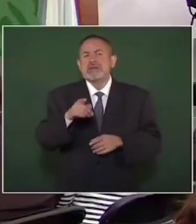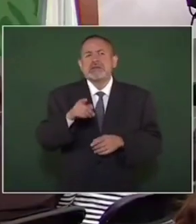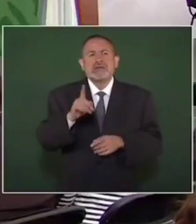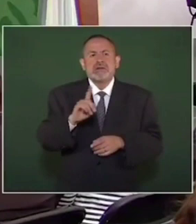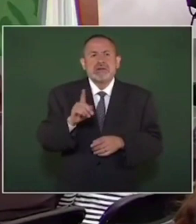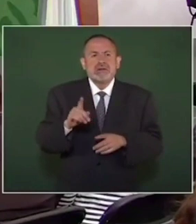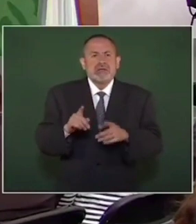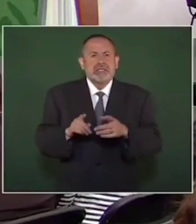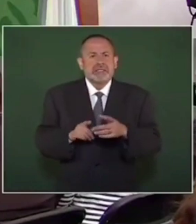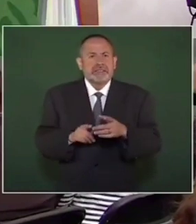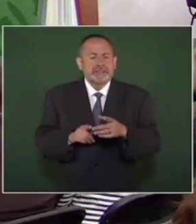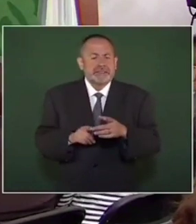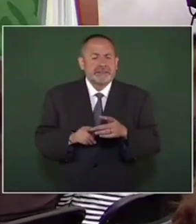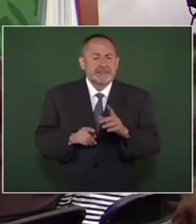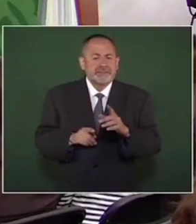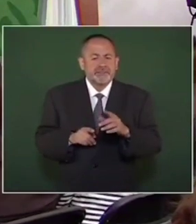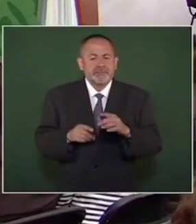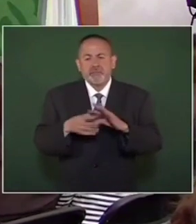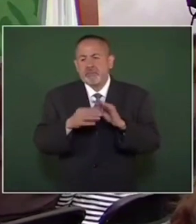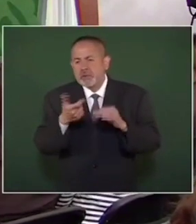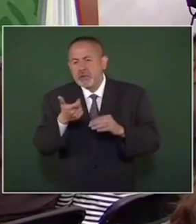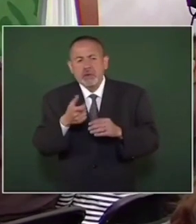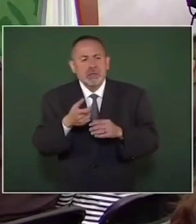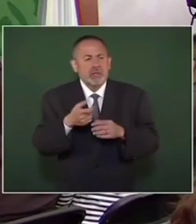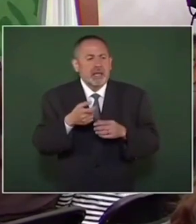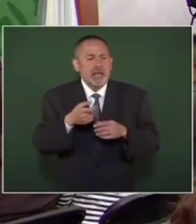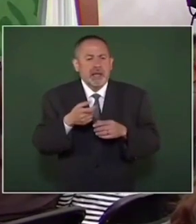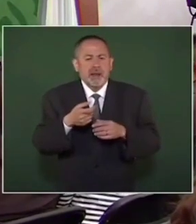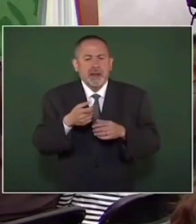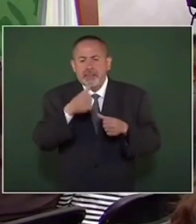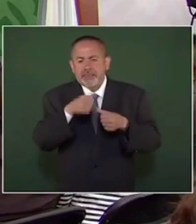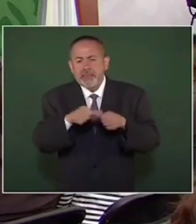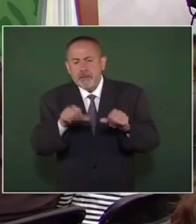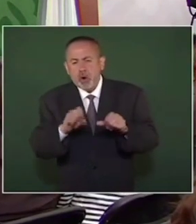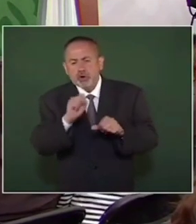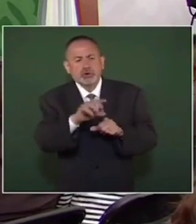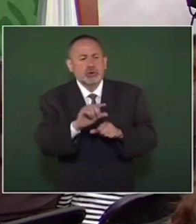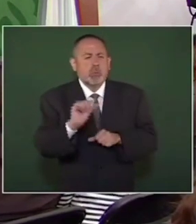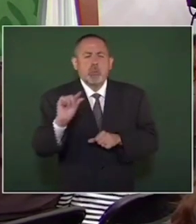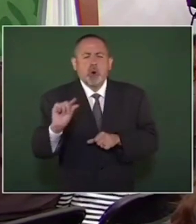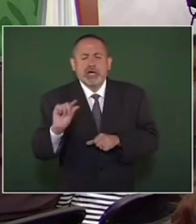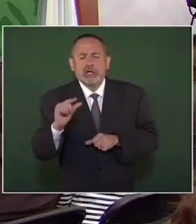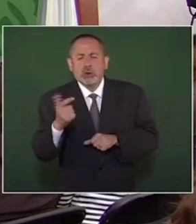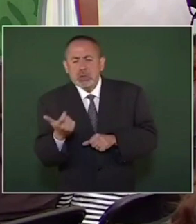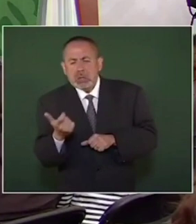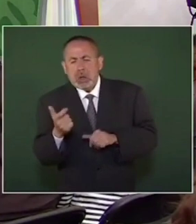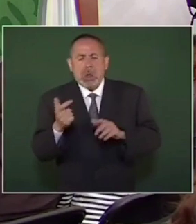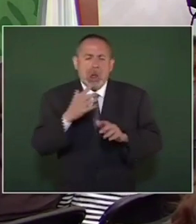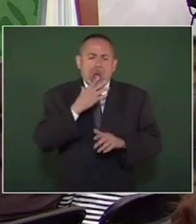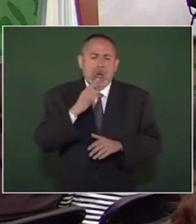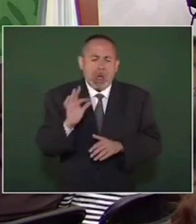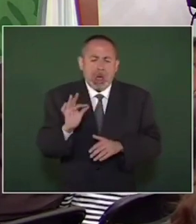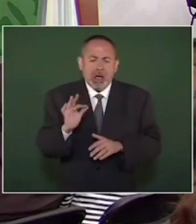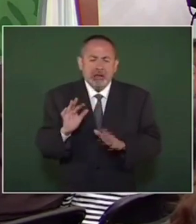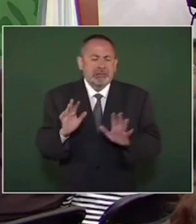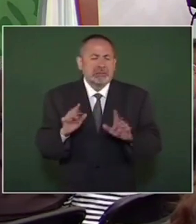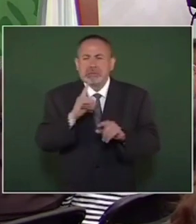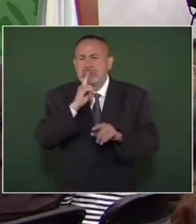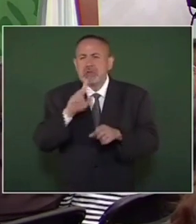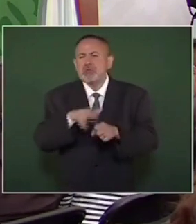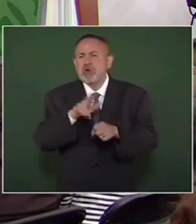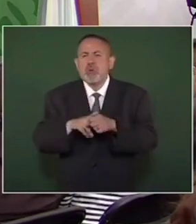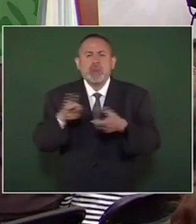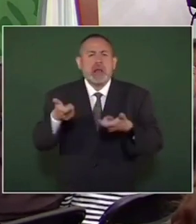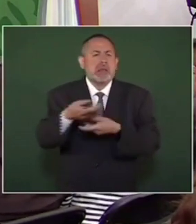de operaciones de pequeñas digamos comunes y corrientes